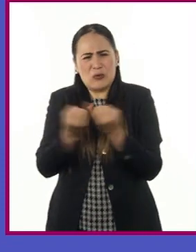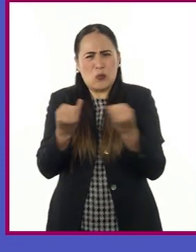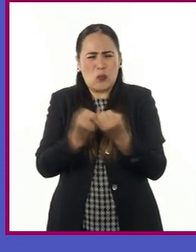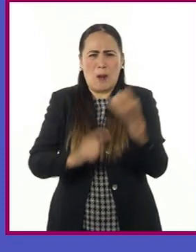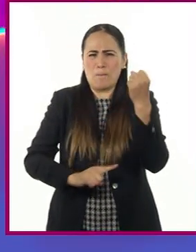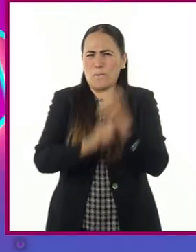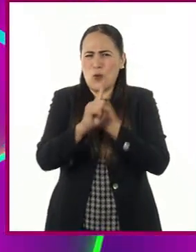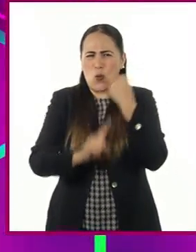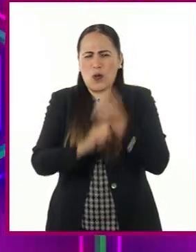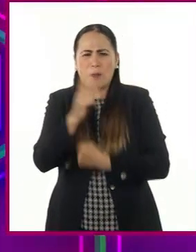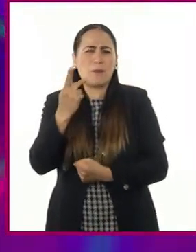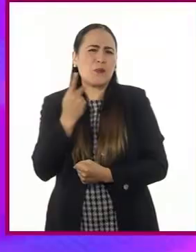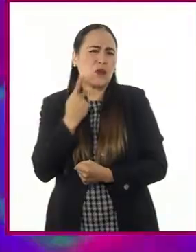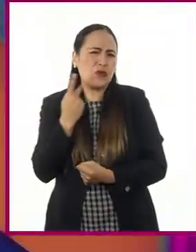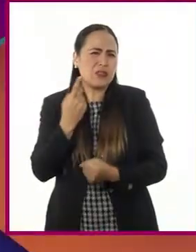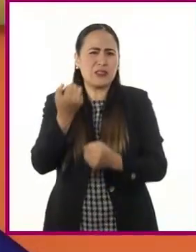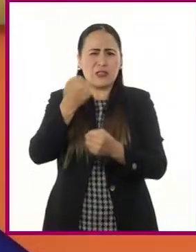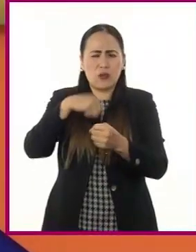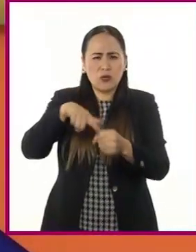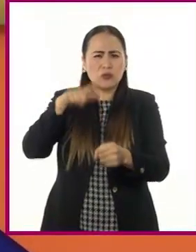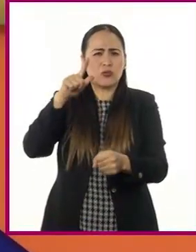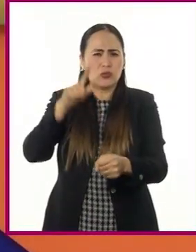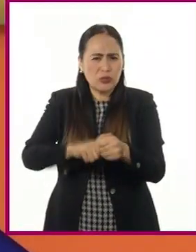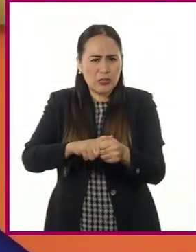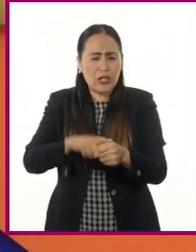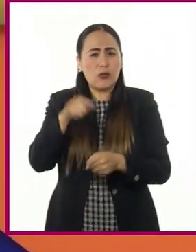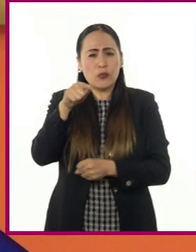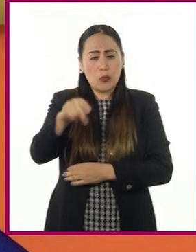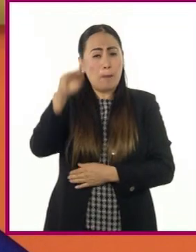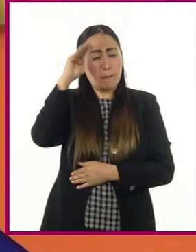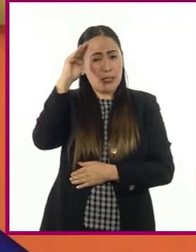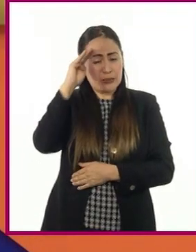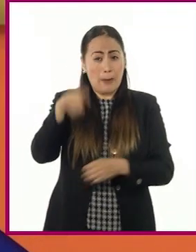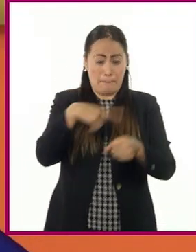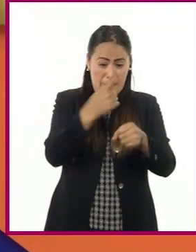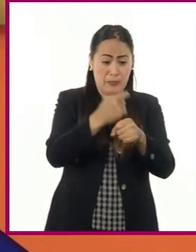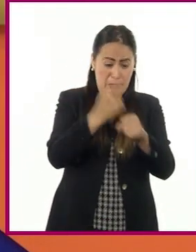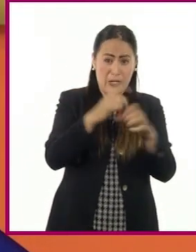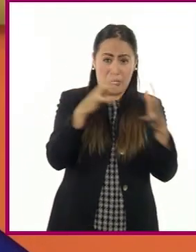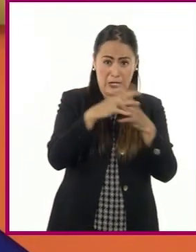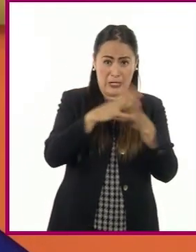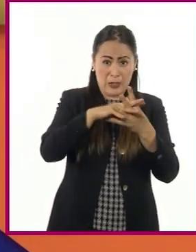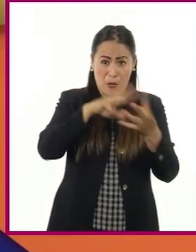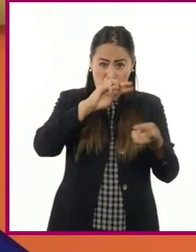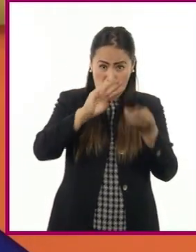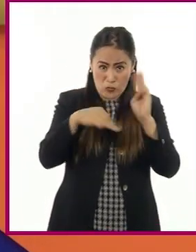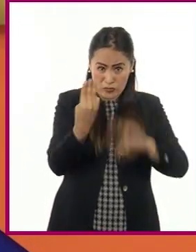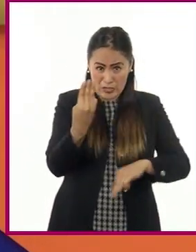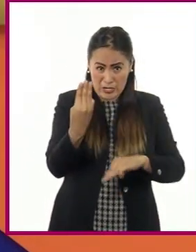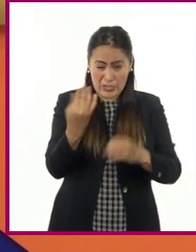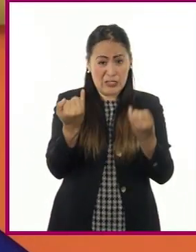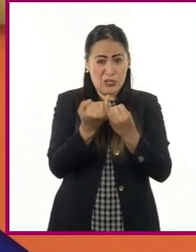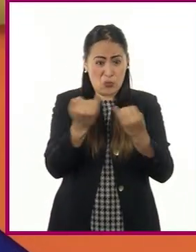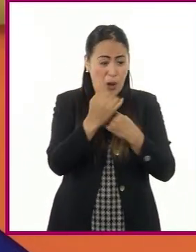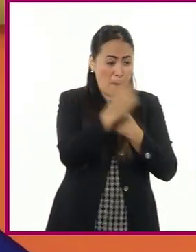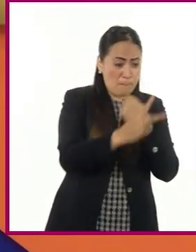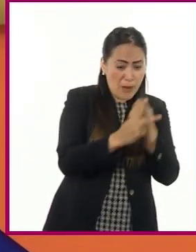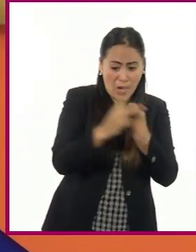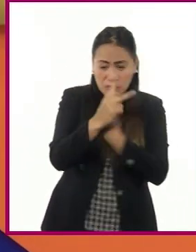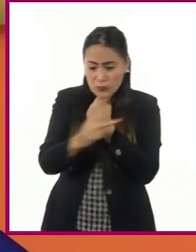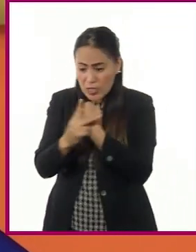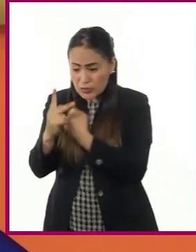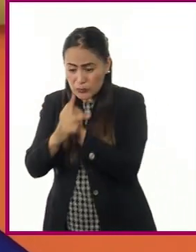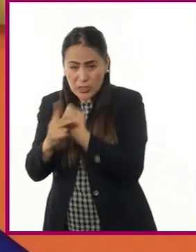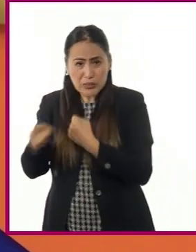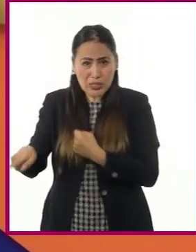y sociales. Piensa que además de la Primera Guerra, están sucediendo revoluciones y cambios en